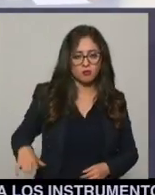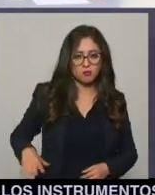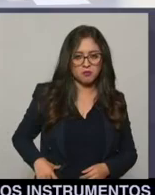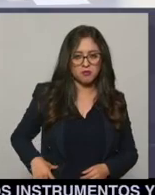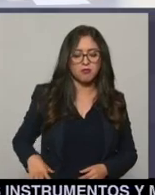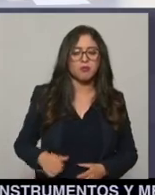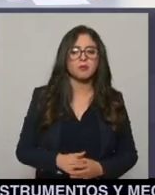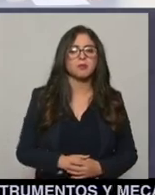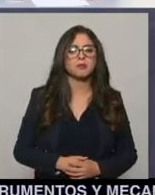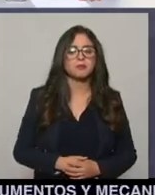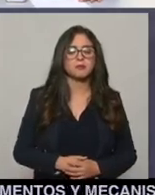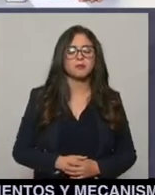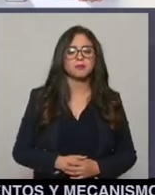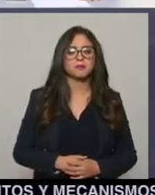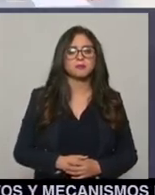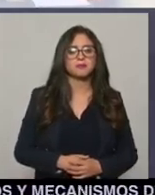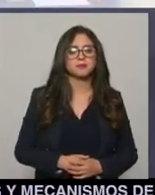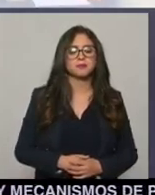de